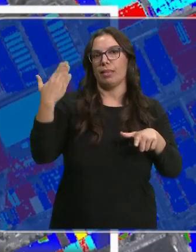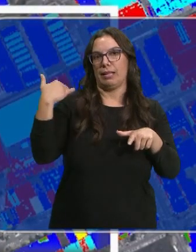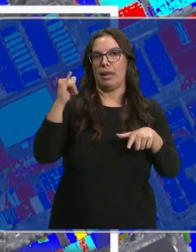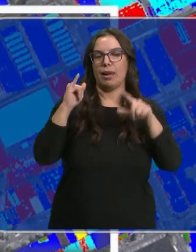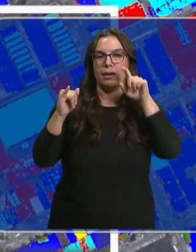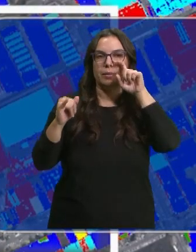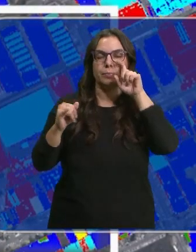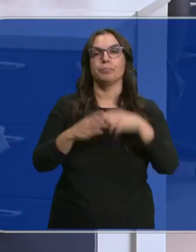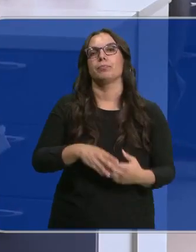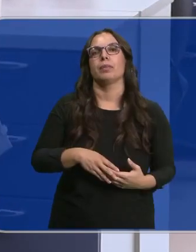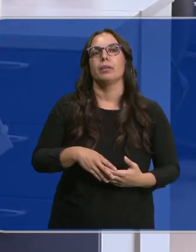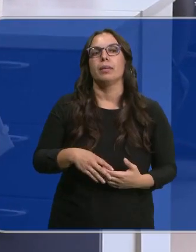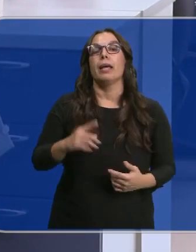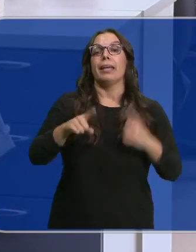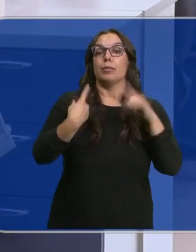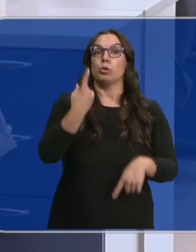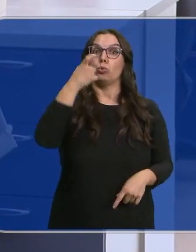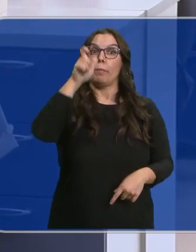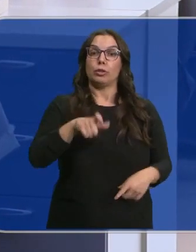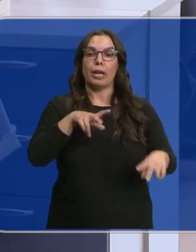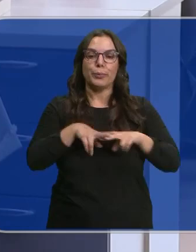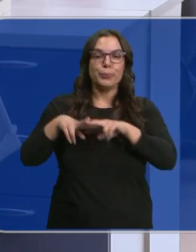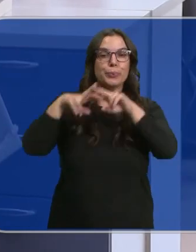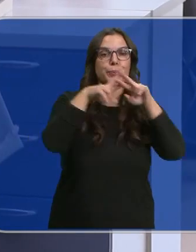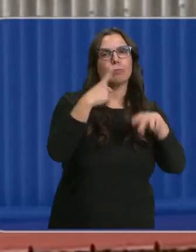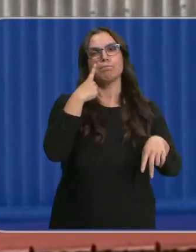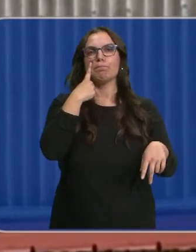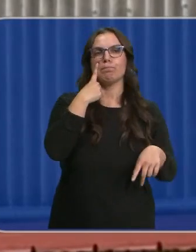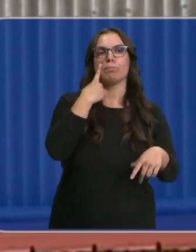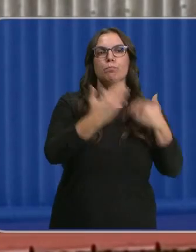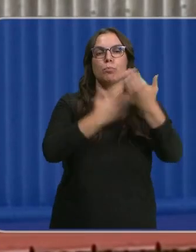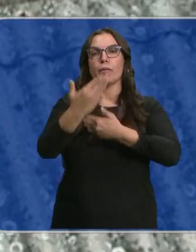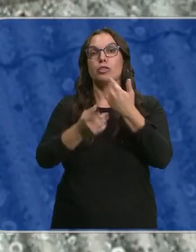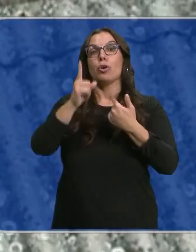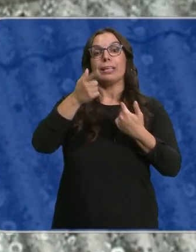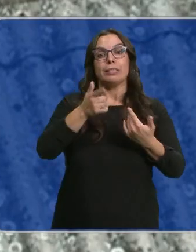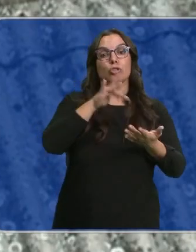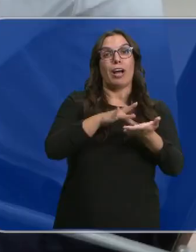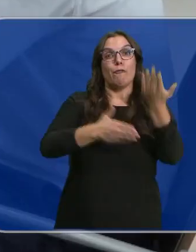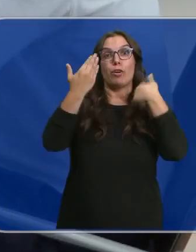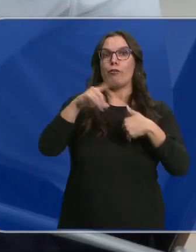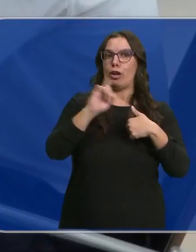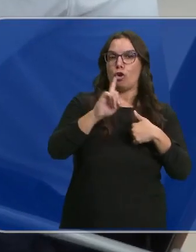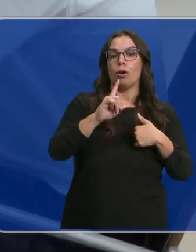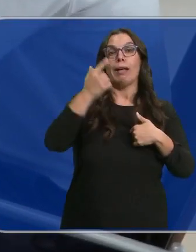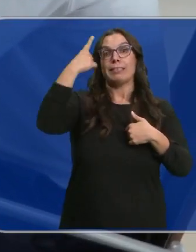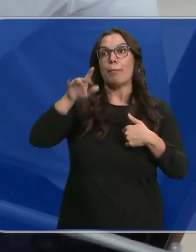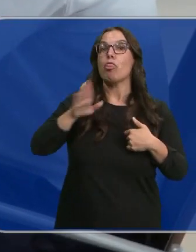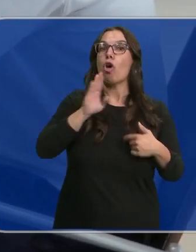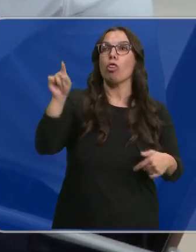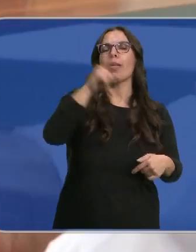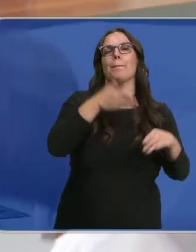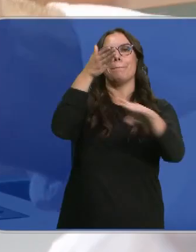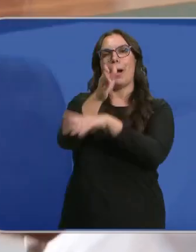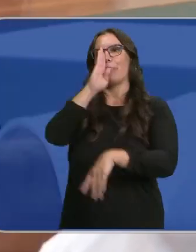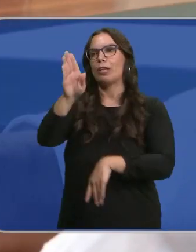amianto. No todo lo hace el algoritmo. Una persona supervisa el proceso y los técnicos hacen catas in situ antes de retirar el material. De momento cubiertas.